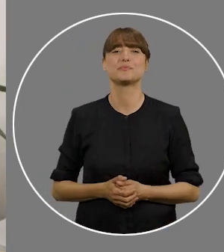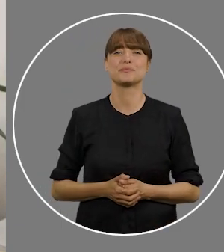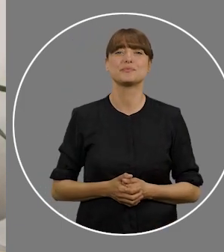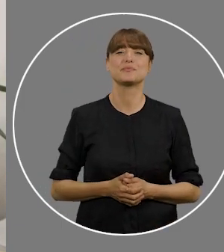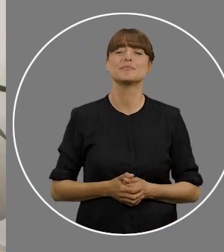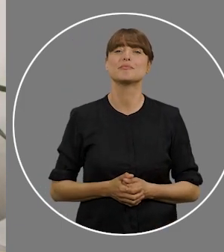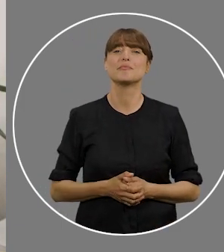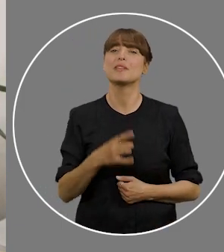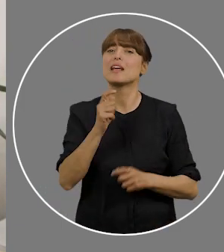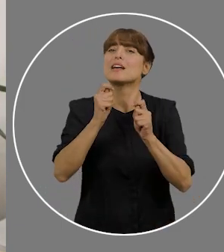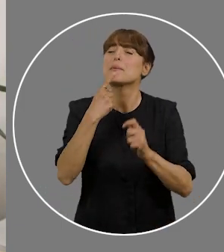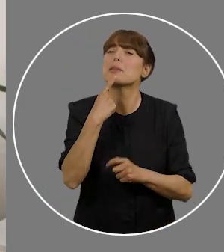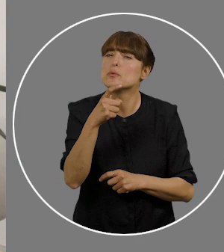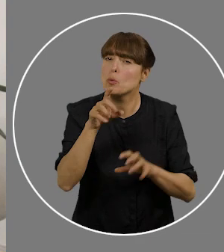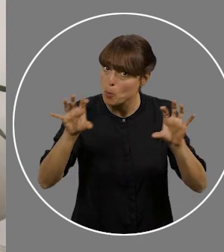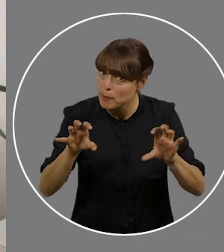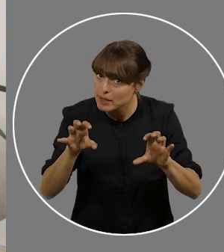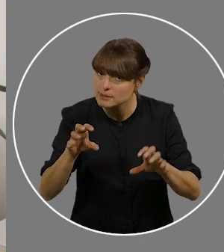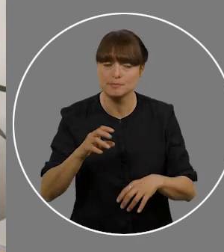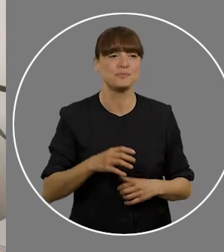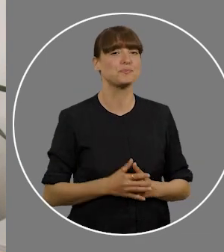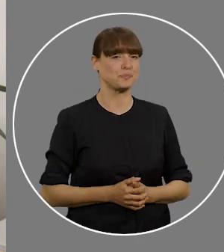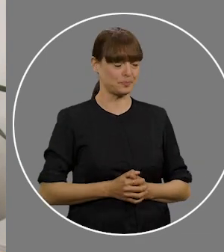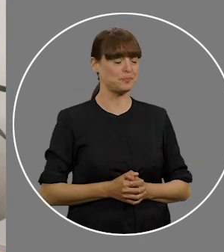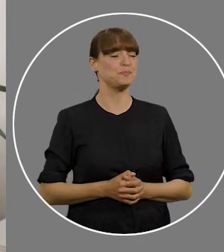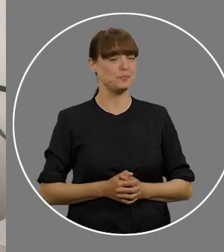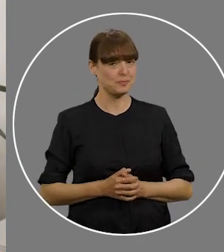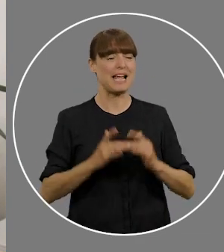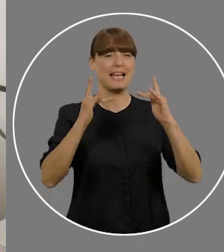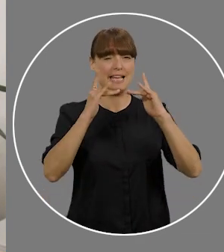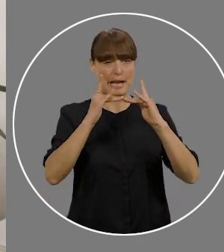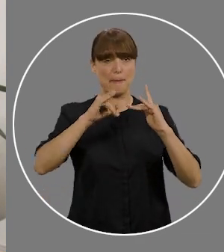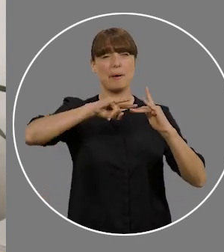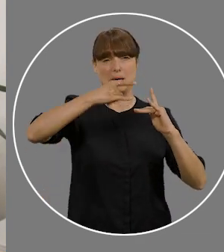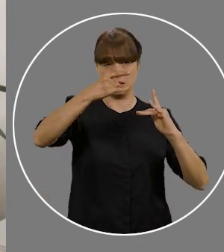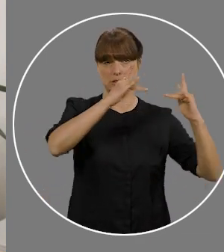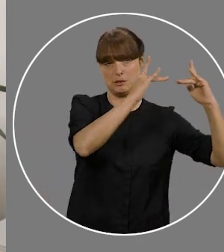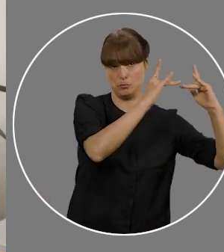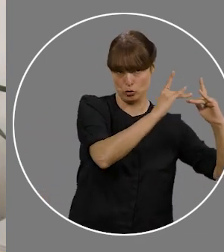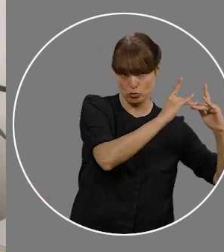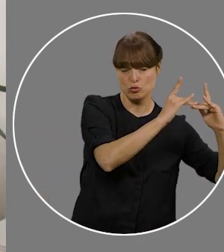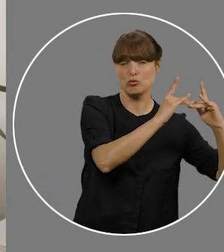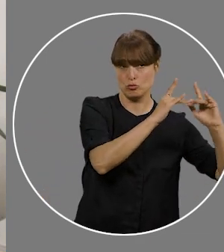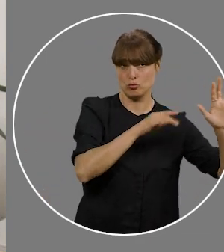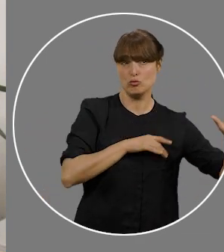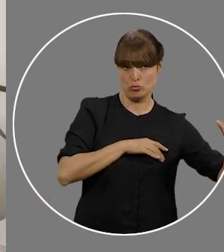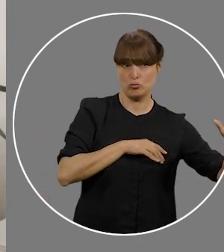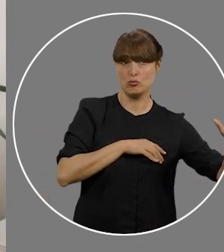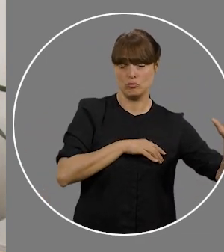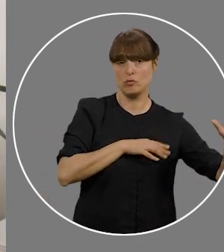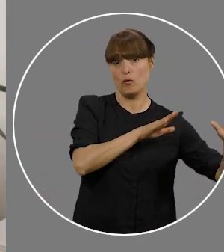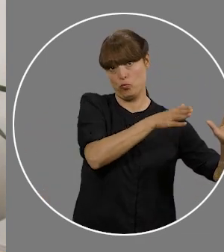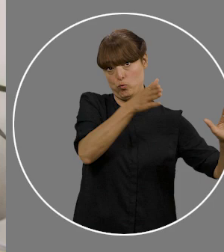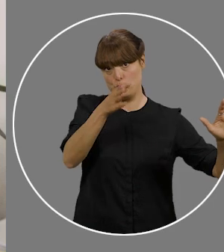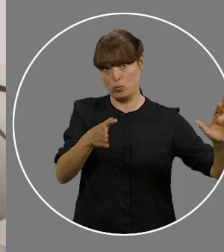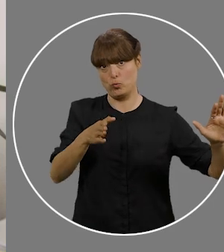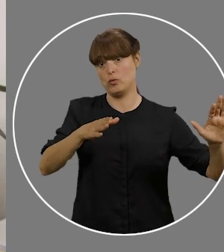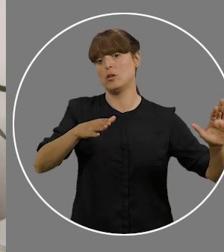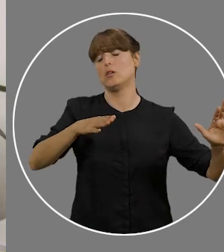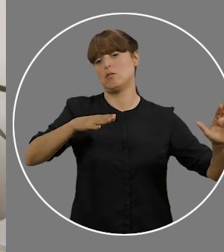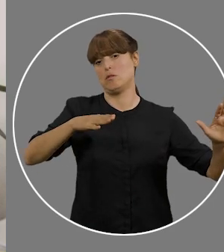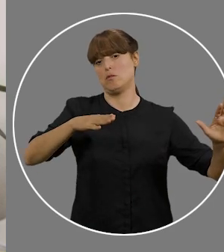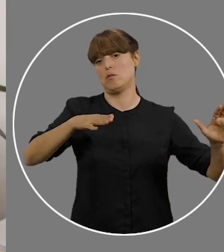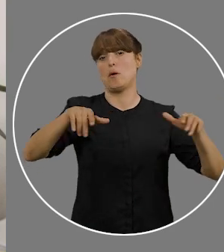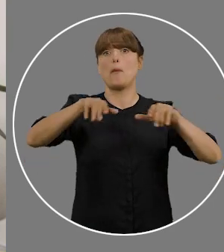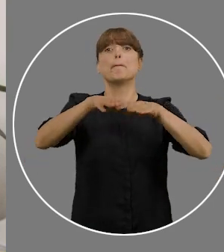¿Muebles? ¿Qué muebles? Yo en mi, pues tenía la cama de matrimonio, y luego